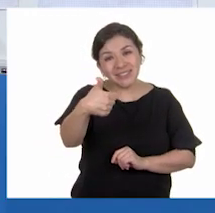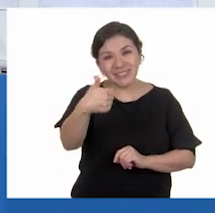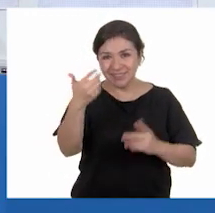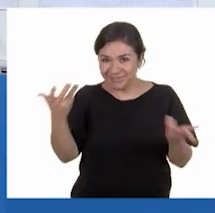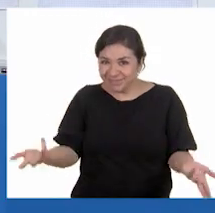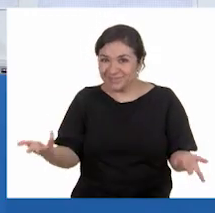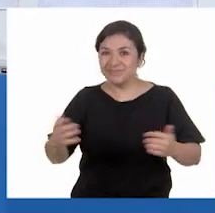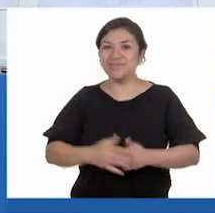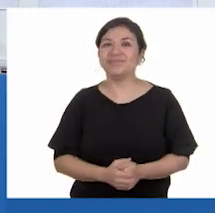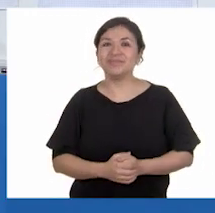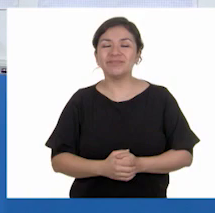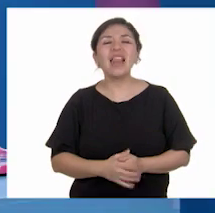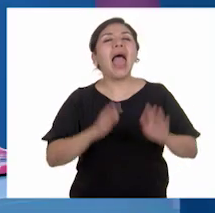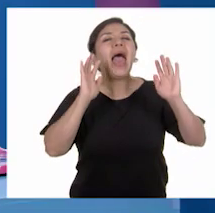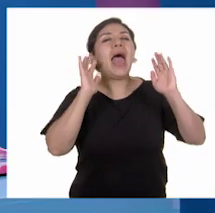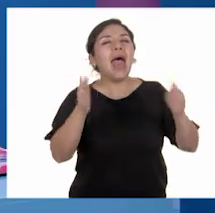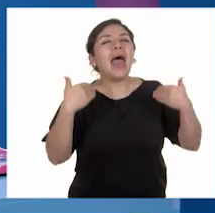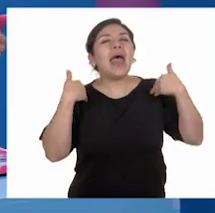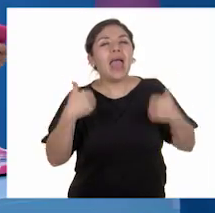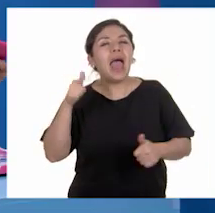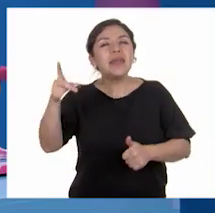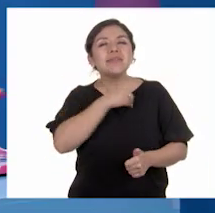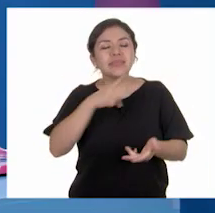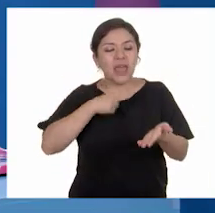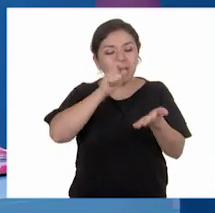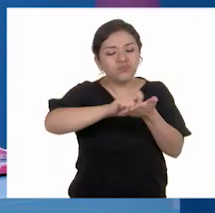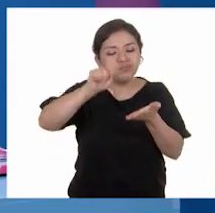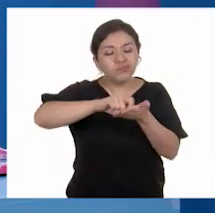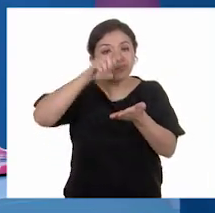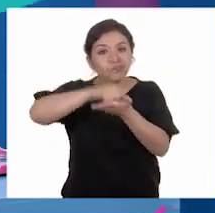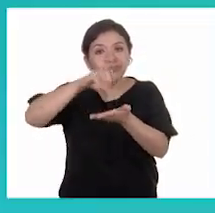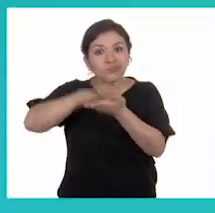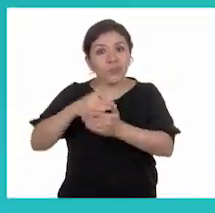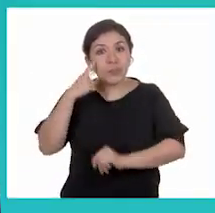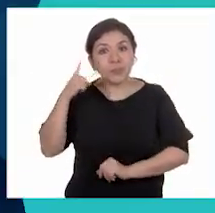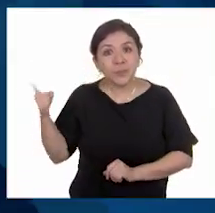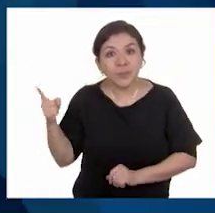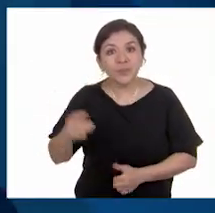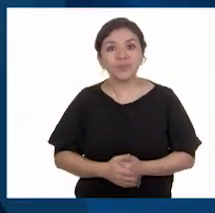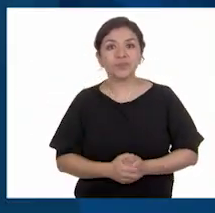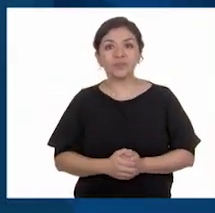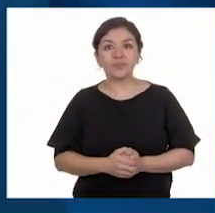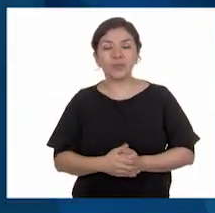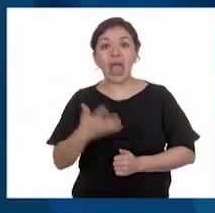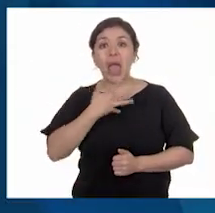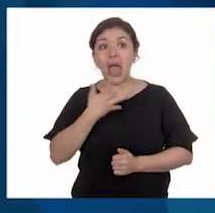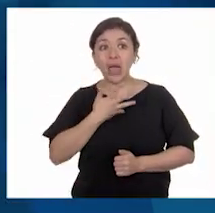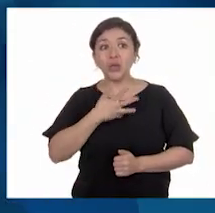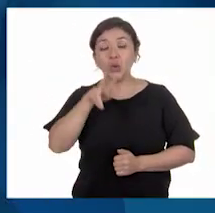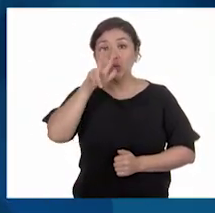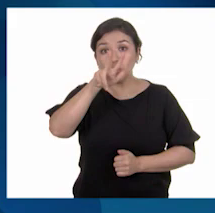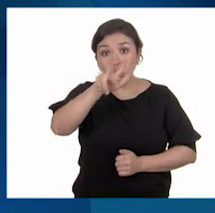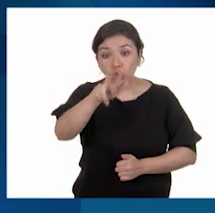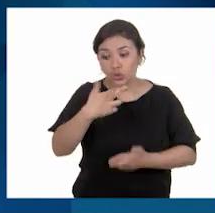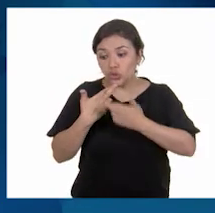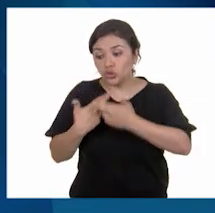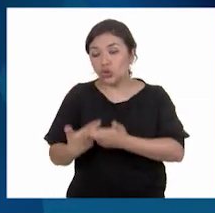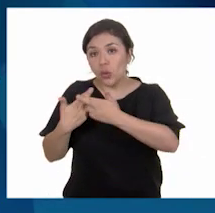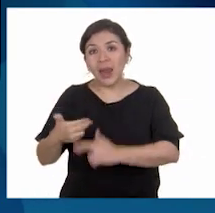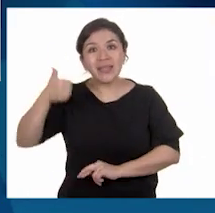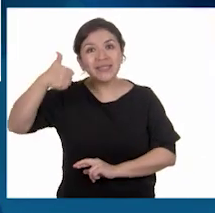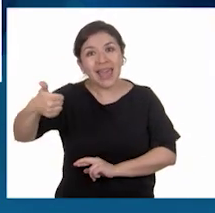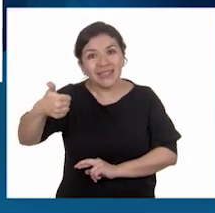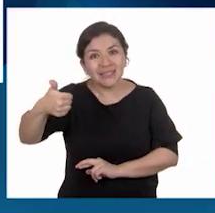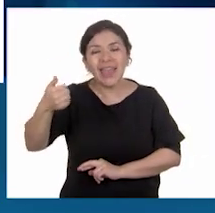Ah, entonces ella deberá anotar en esta columna... Lleno de 18 y huevos sobrantes serían